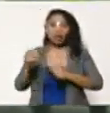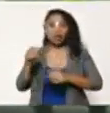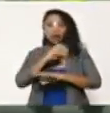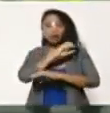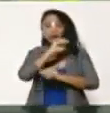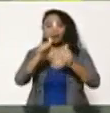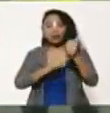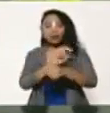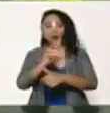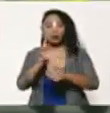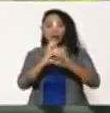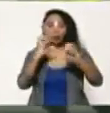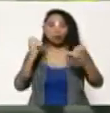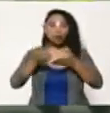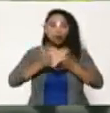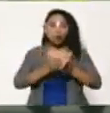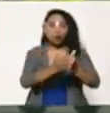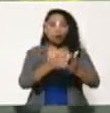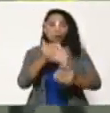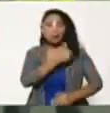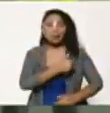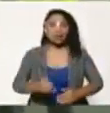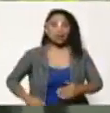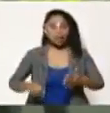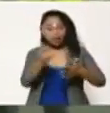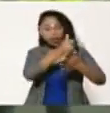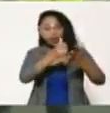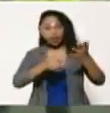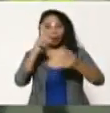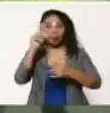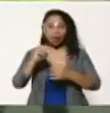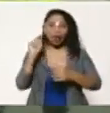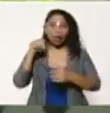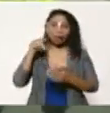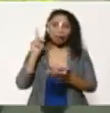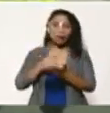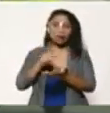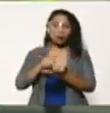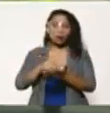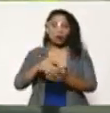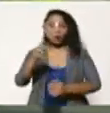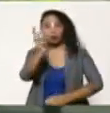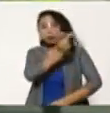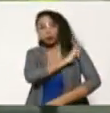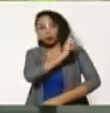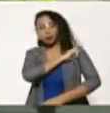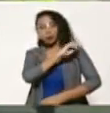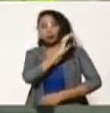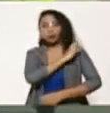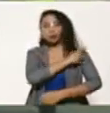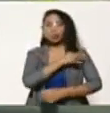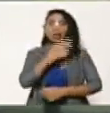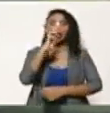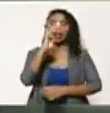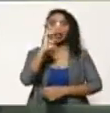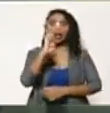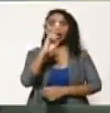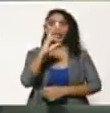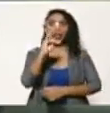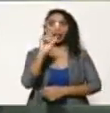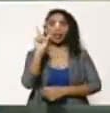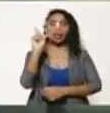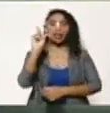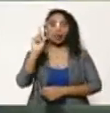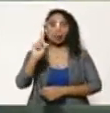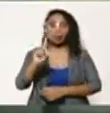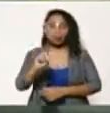transporte acuático y el presidente de línea así como también se encuentra presente al comandante del en la red quien también